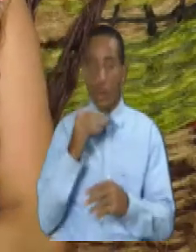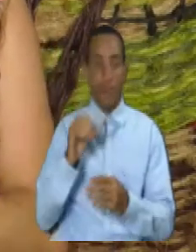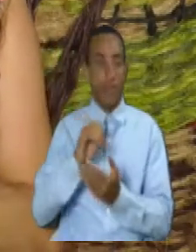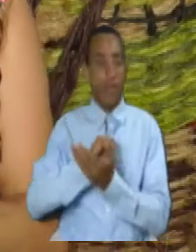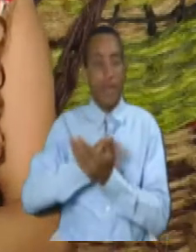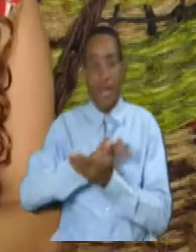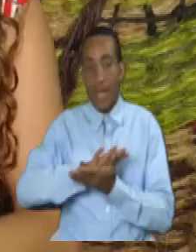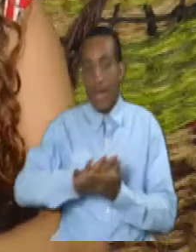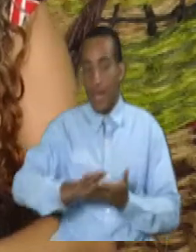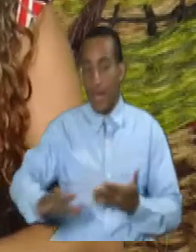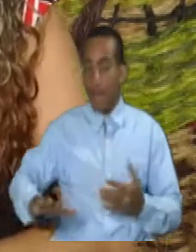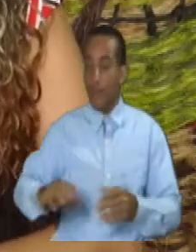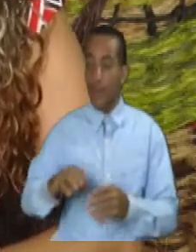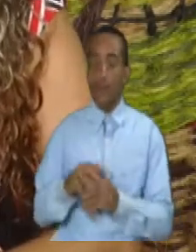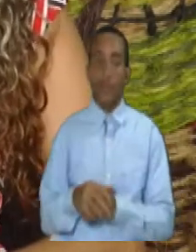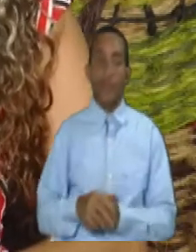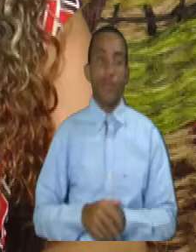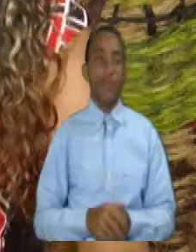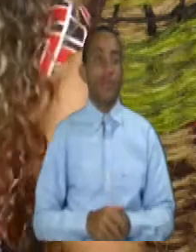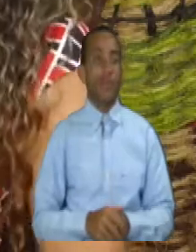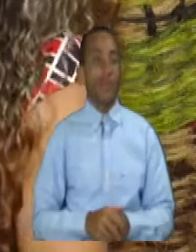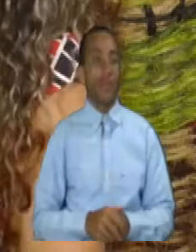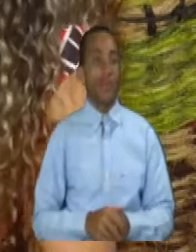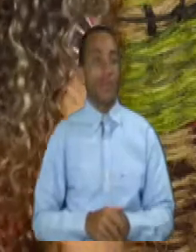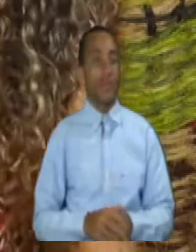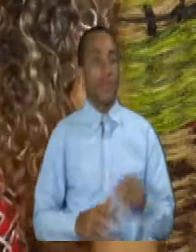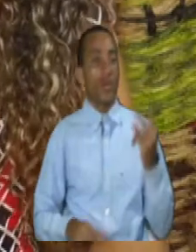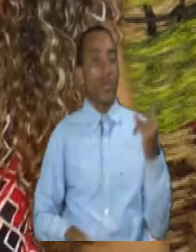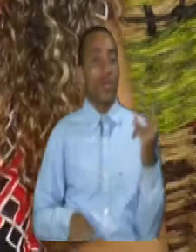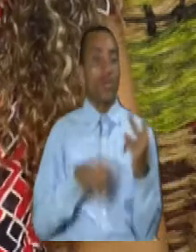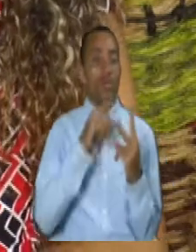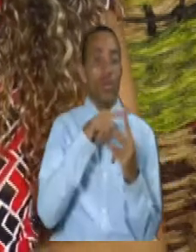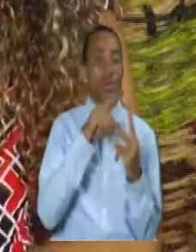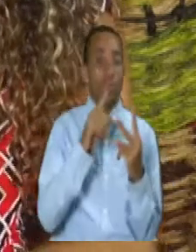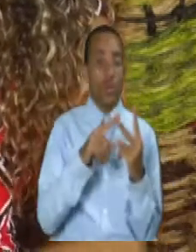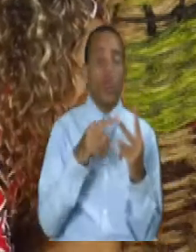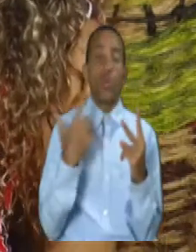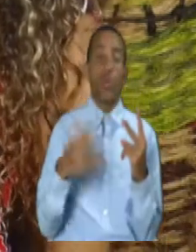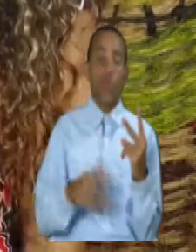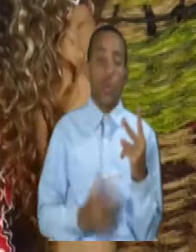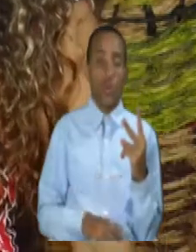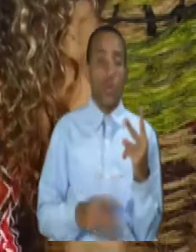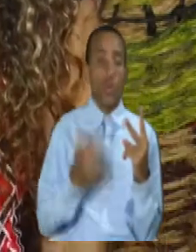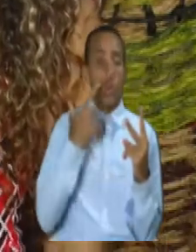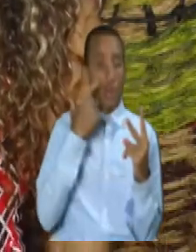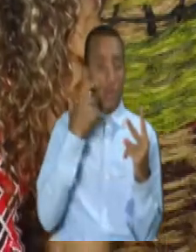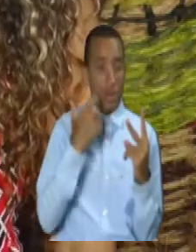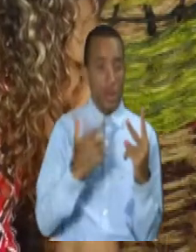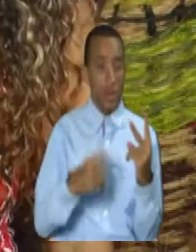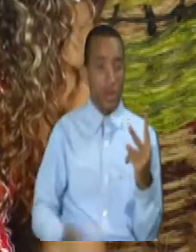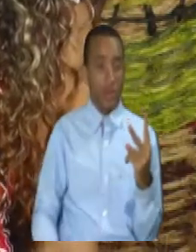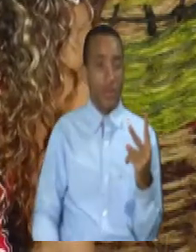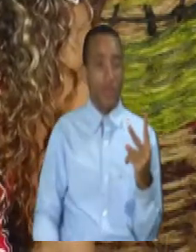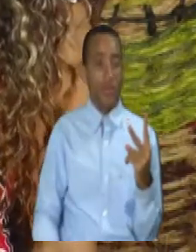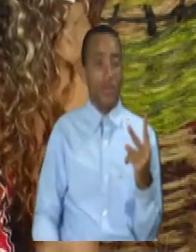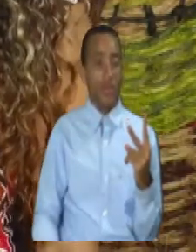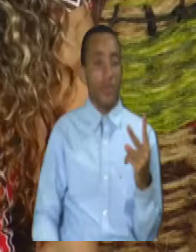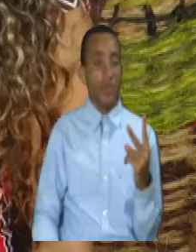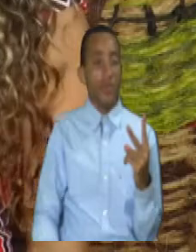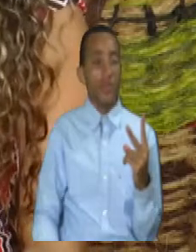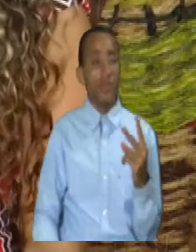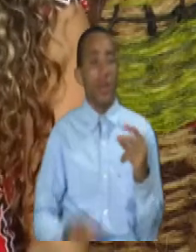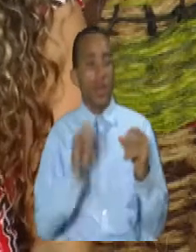es abonado al viaje. Bueno, dos planes súper agregados porque aparte de que yo puedo venir,